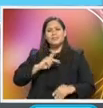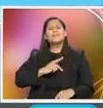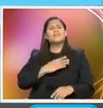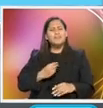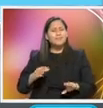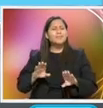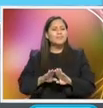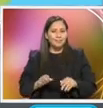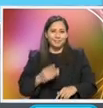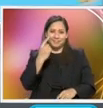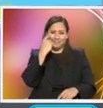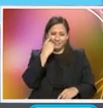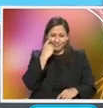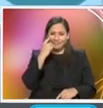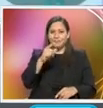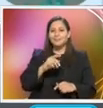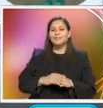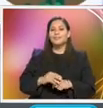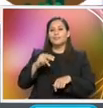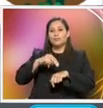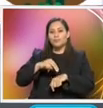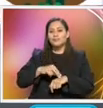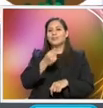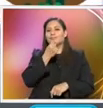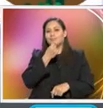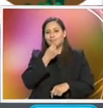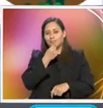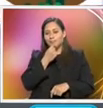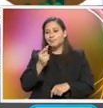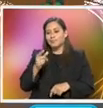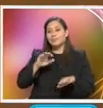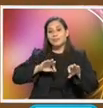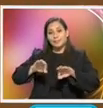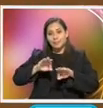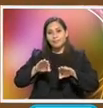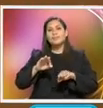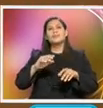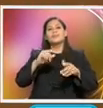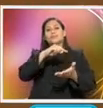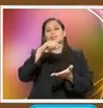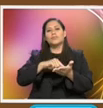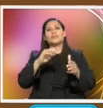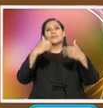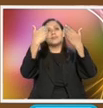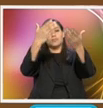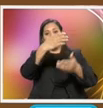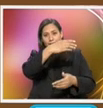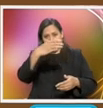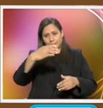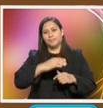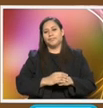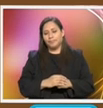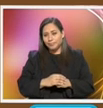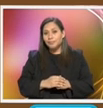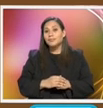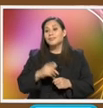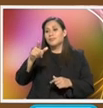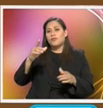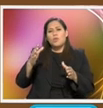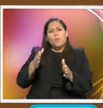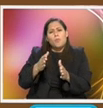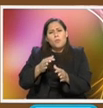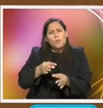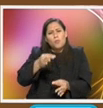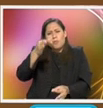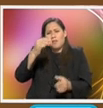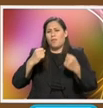hijos? Fíjate, nosotros en Nutre un Niño trabajamos en comunidades rurales, y evidentemente pues la desnutrición infantil